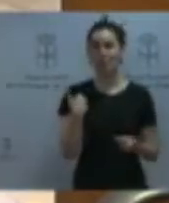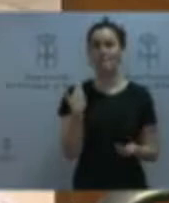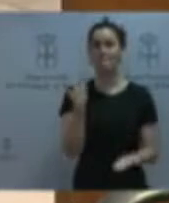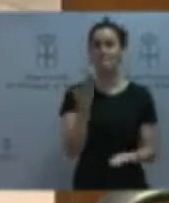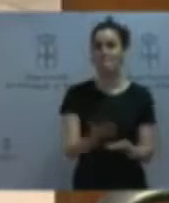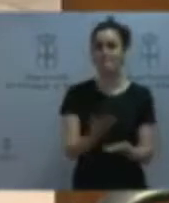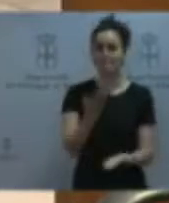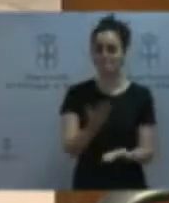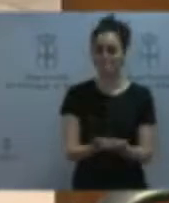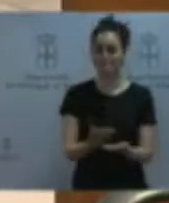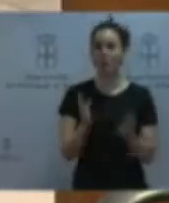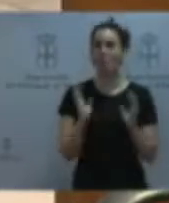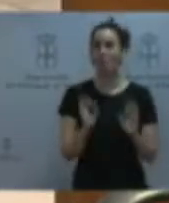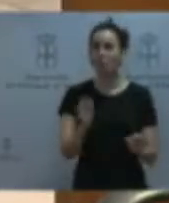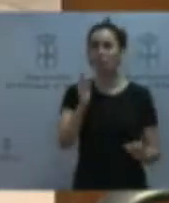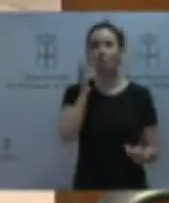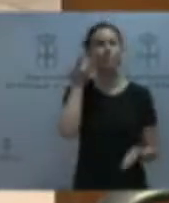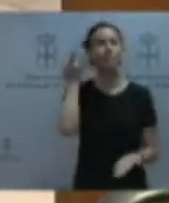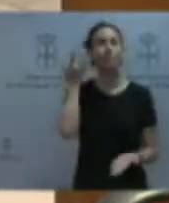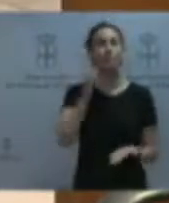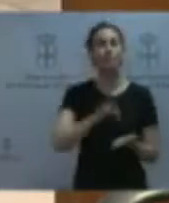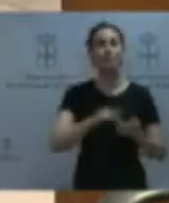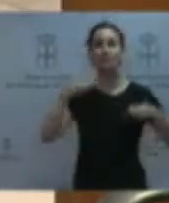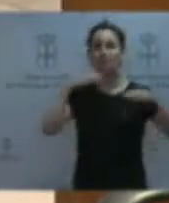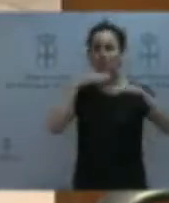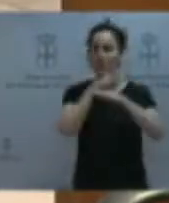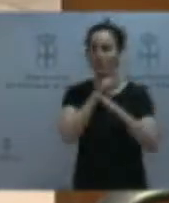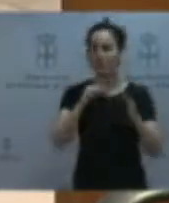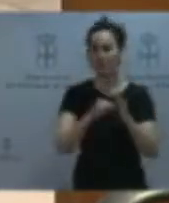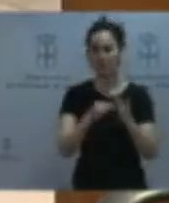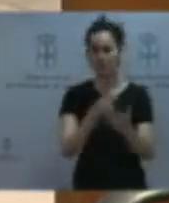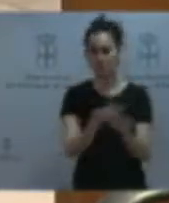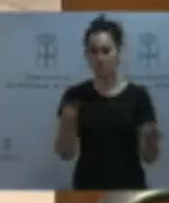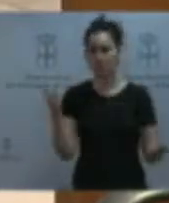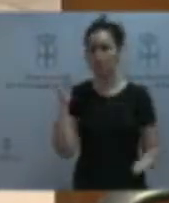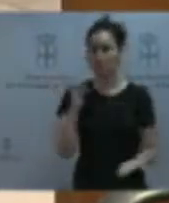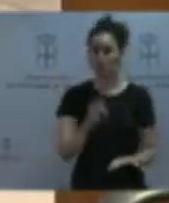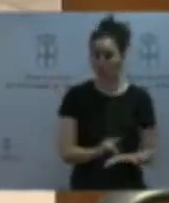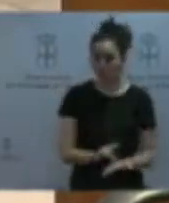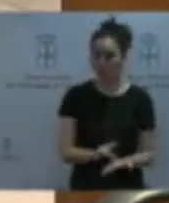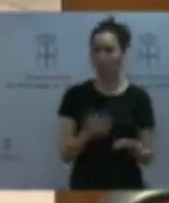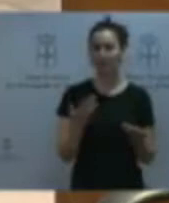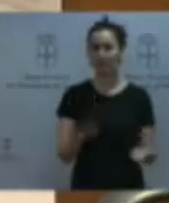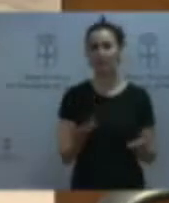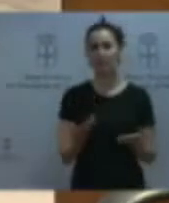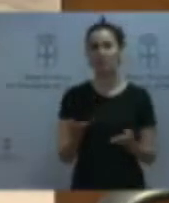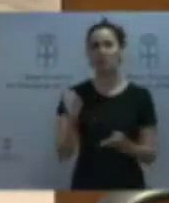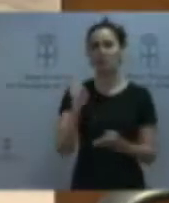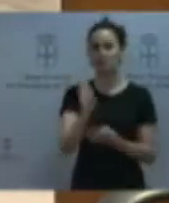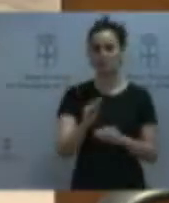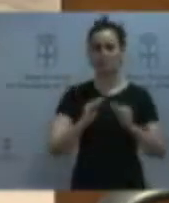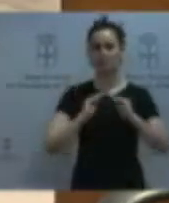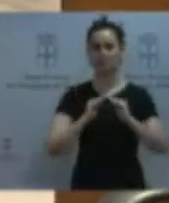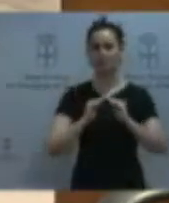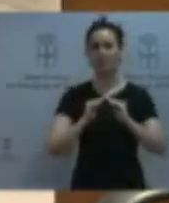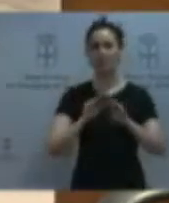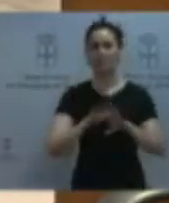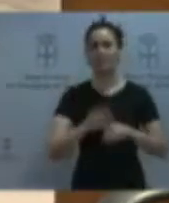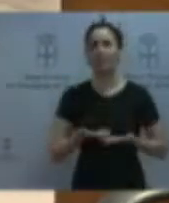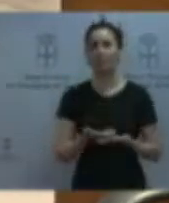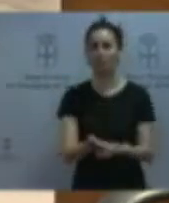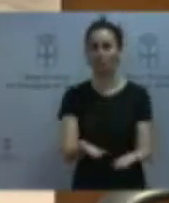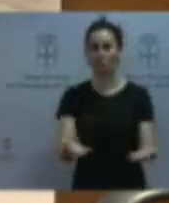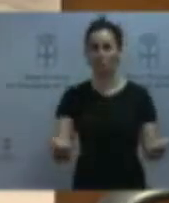octubre de 2017, se hizo una propuesta de puesta a disposición de toda esa información solicitada, que en